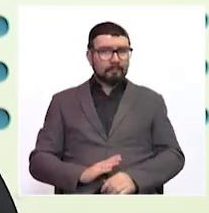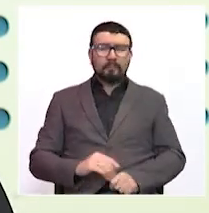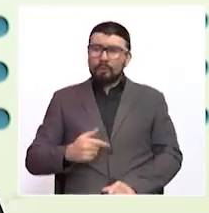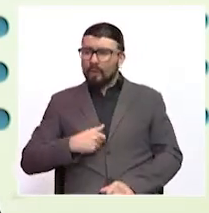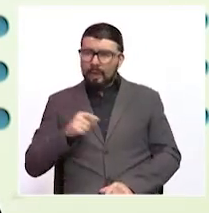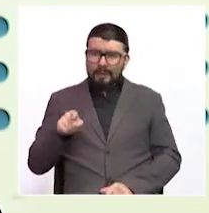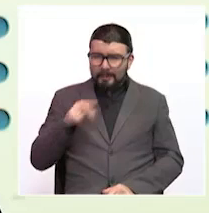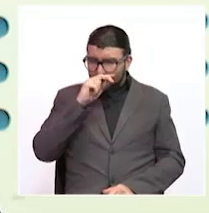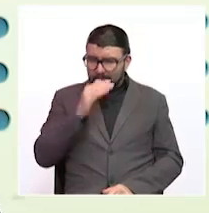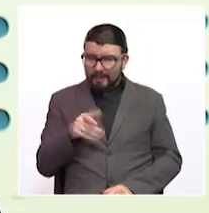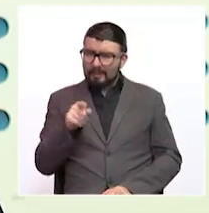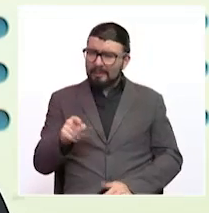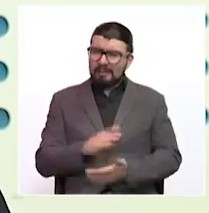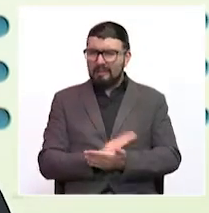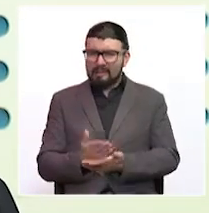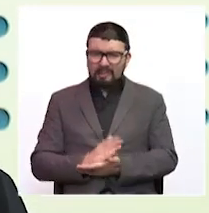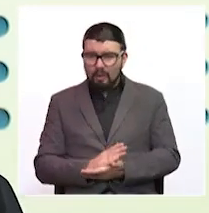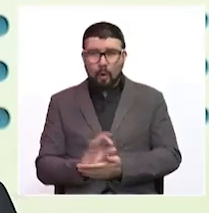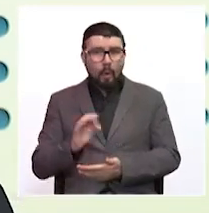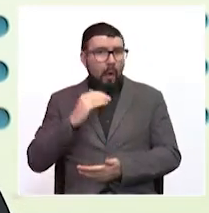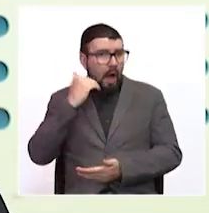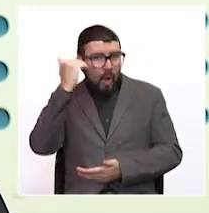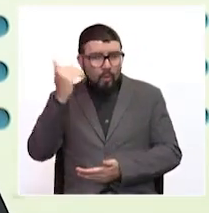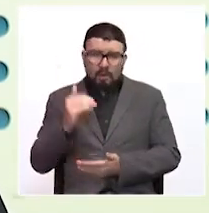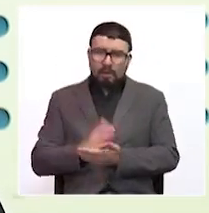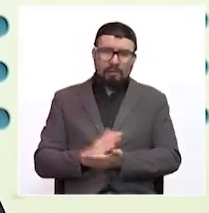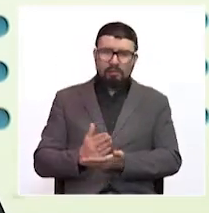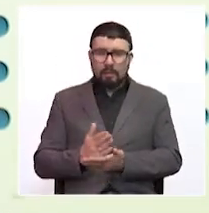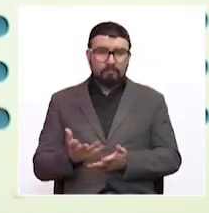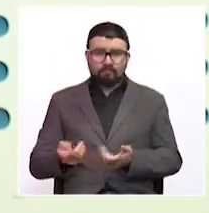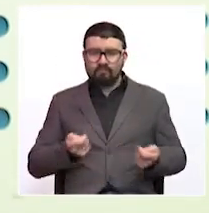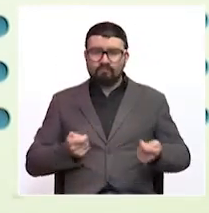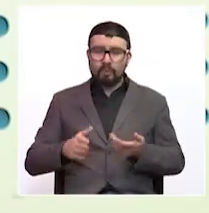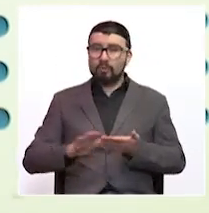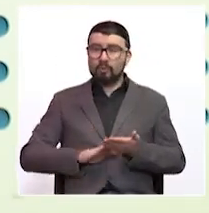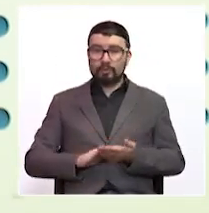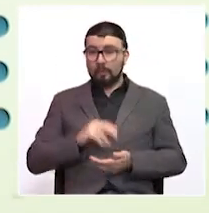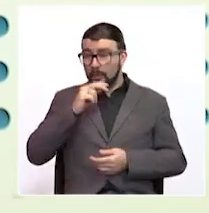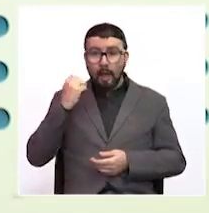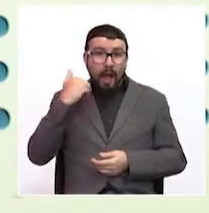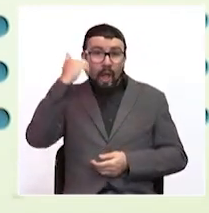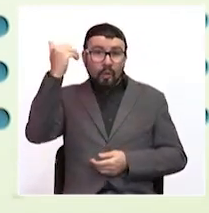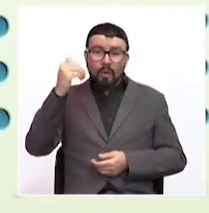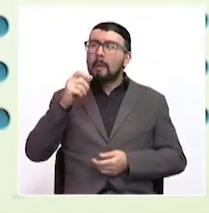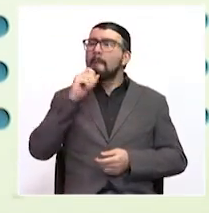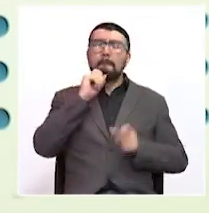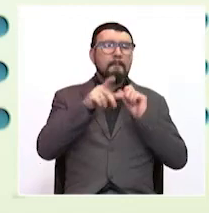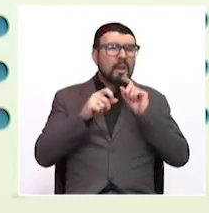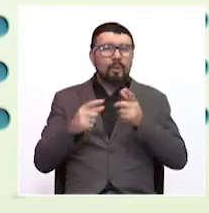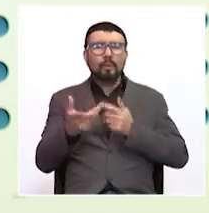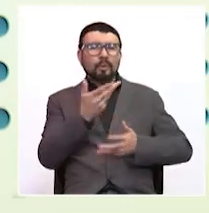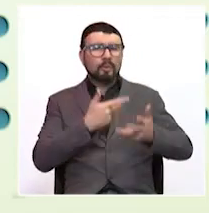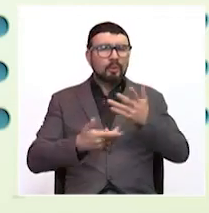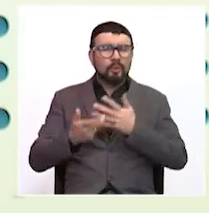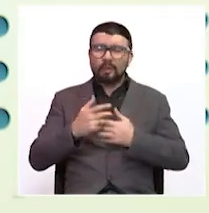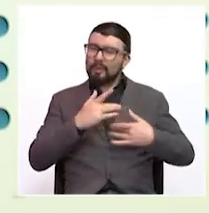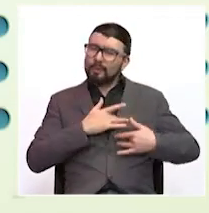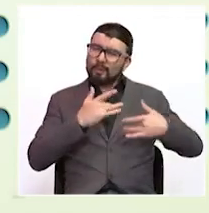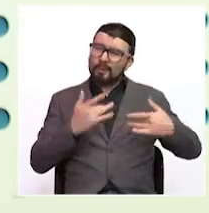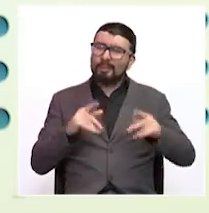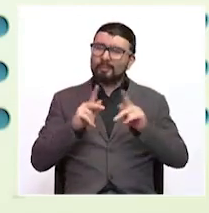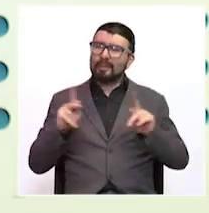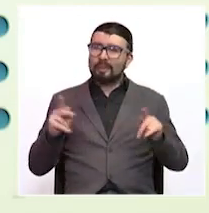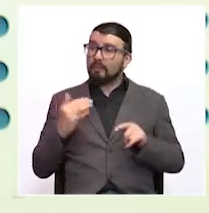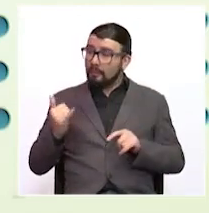del niño o del adulto del adulto es pregunte disfrute sea solidario con las personas si en las situaciones